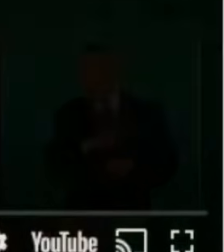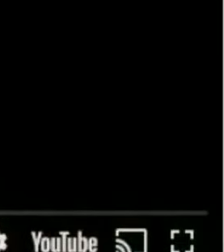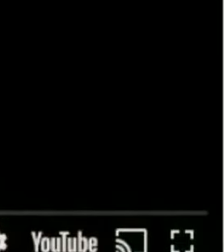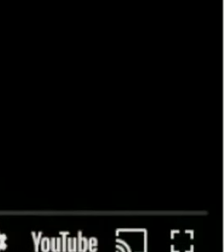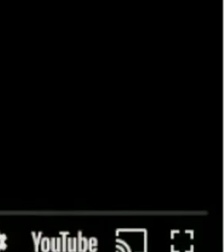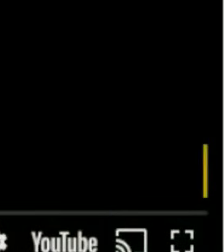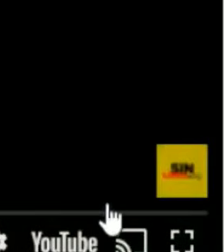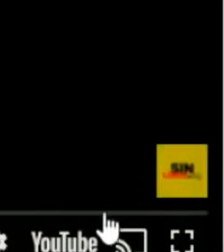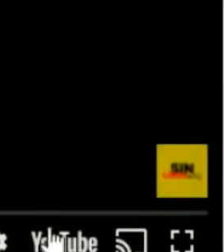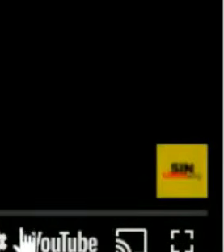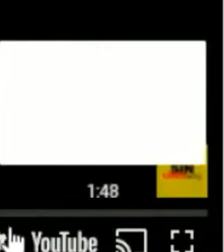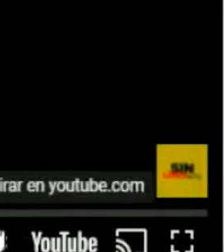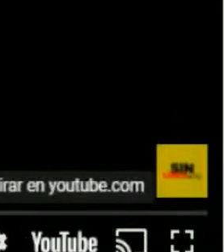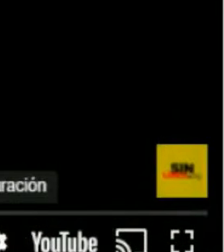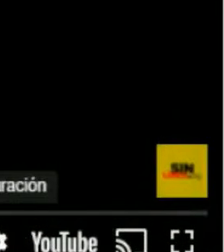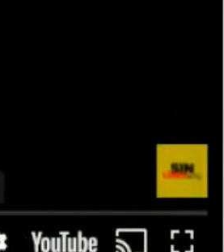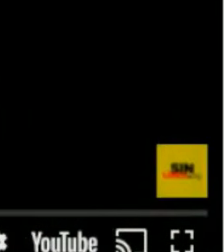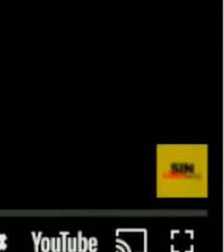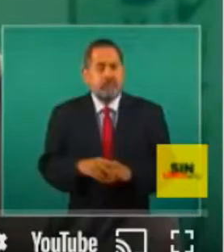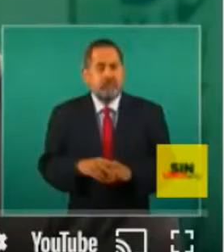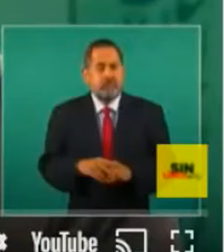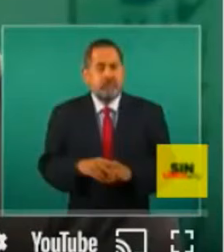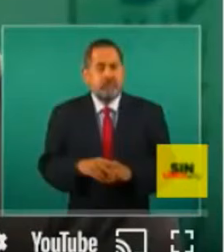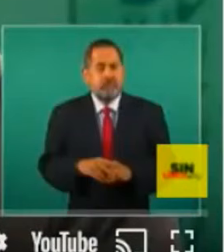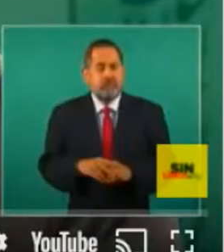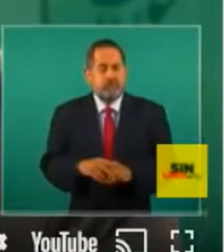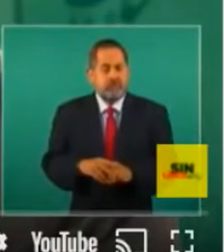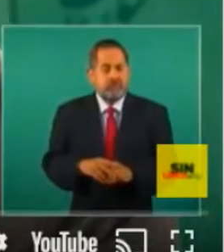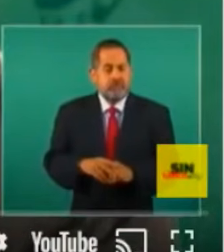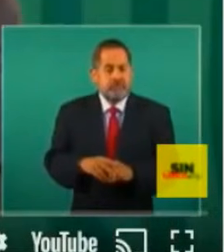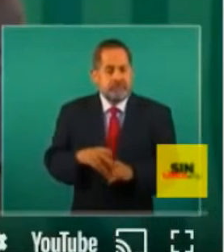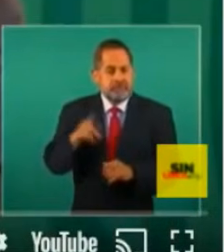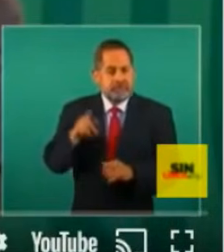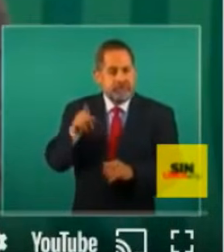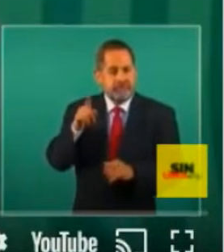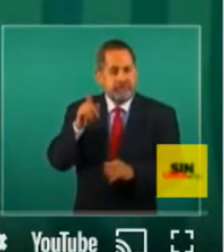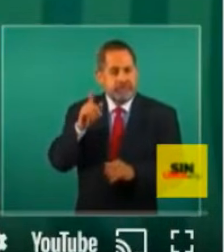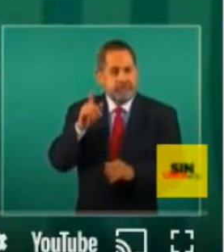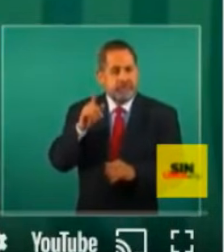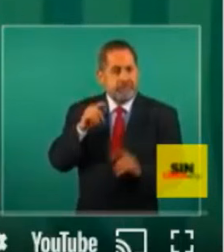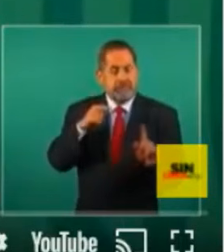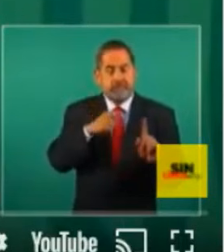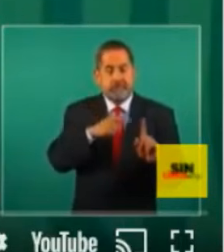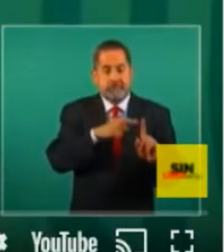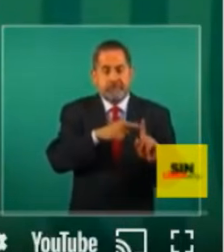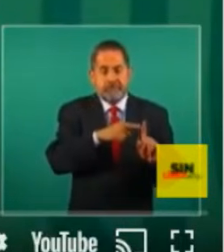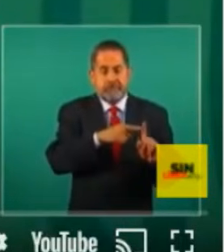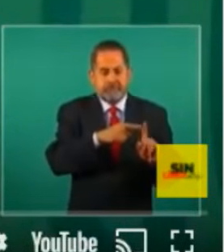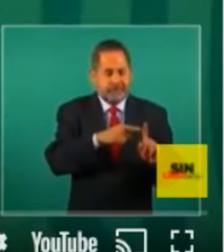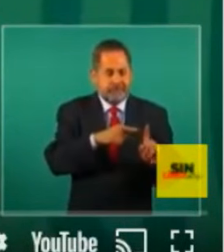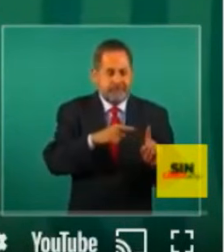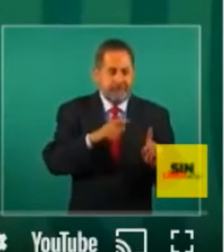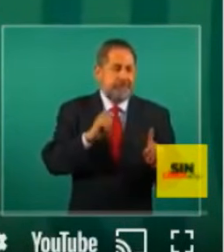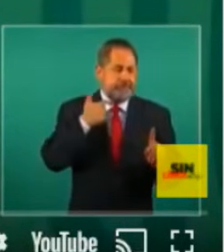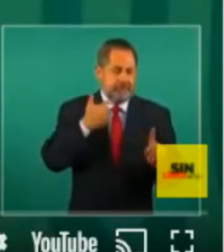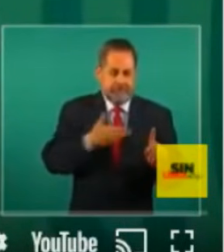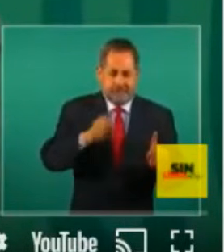me dice si se oye entonces presidente de la corte no es lo que dicen